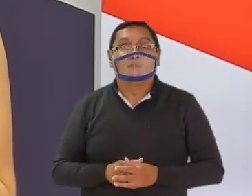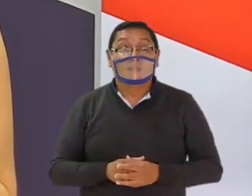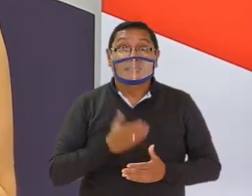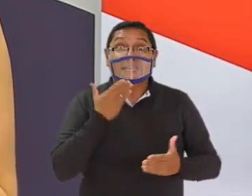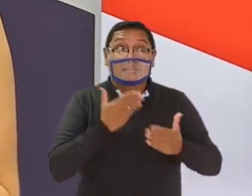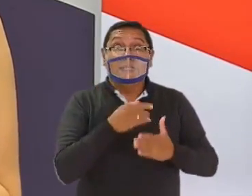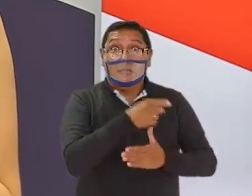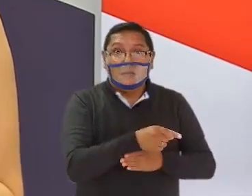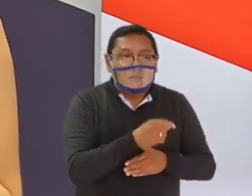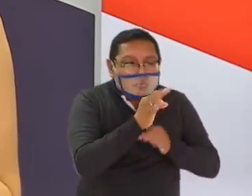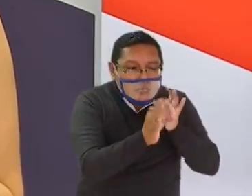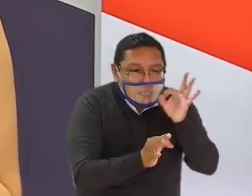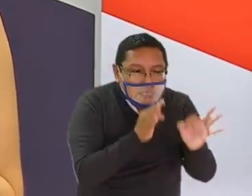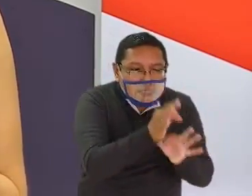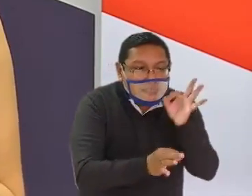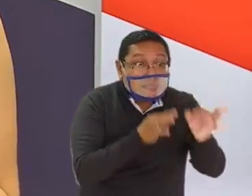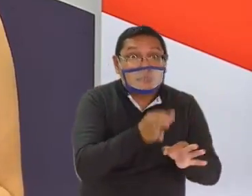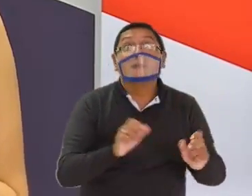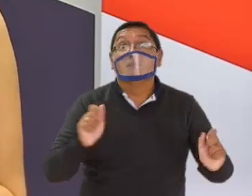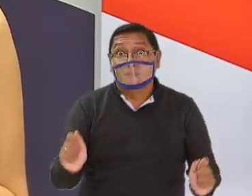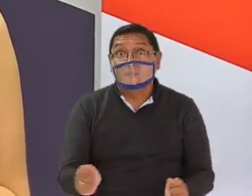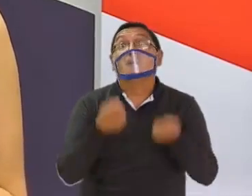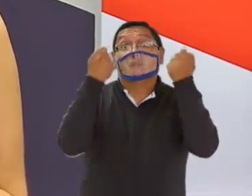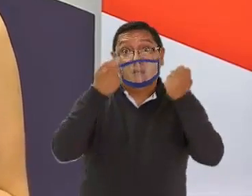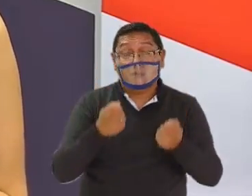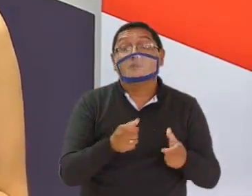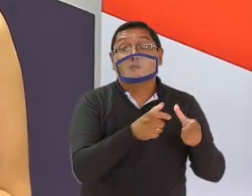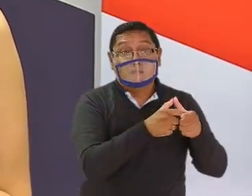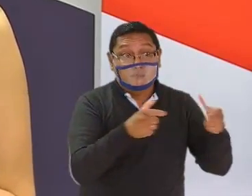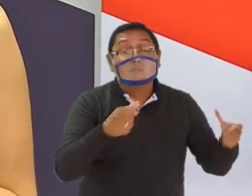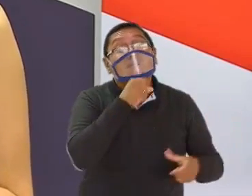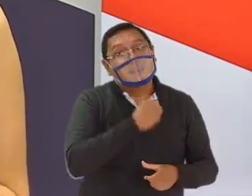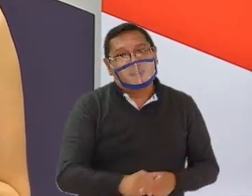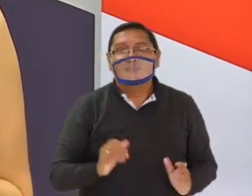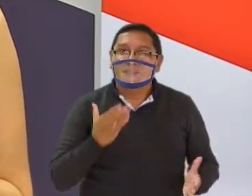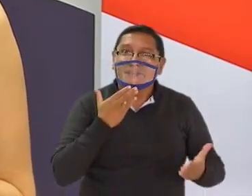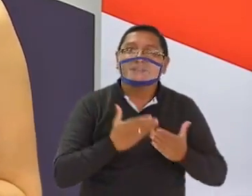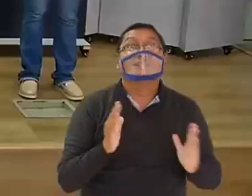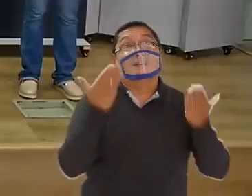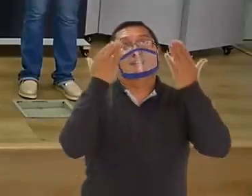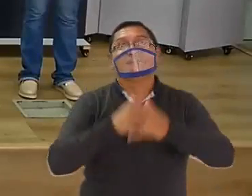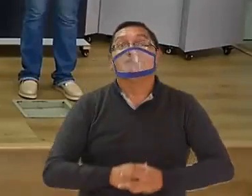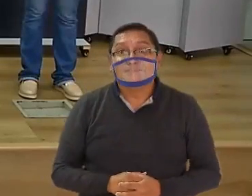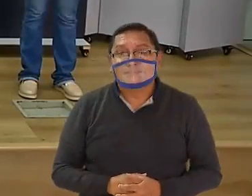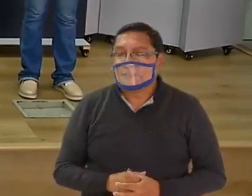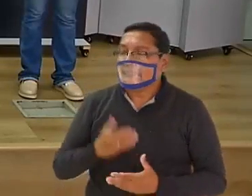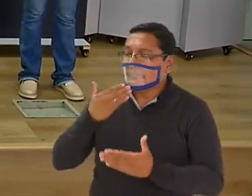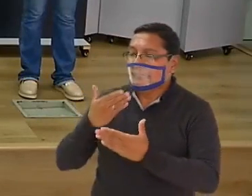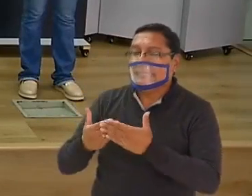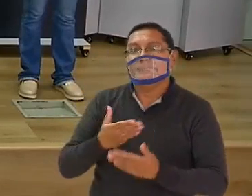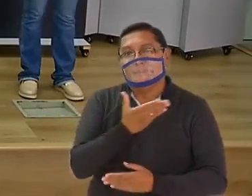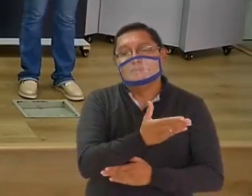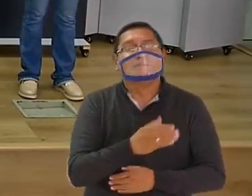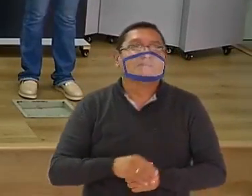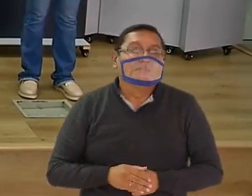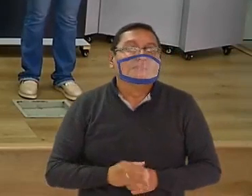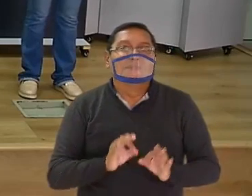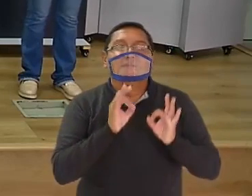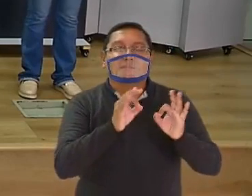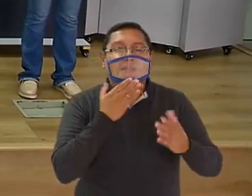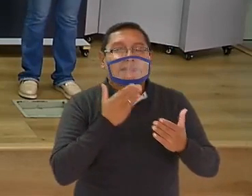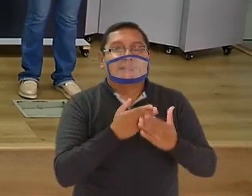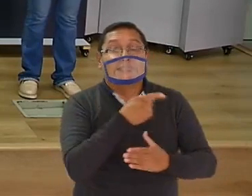estrategia, alcalde, estamos logrando salvar vidas de nuestros adultos mayores. Así es, Diana, y muchas gracias porque ese